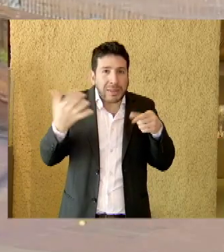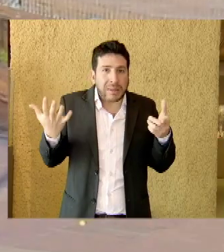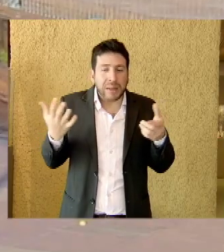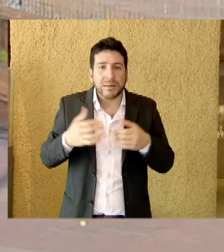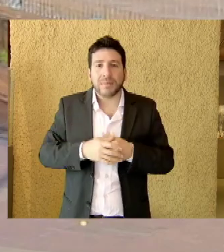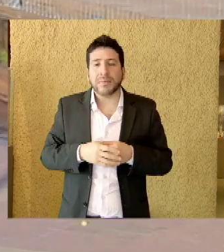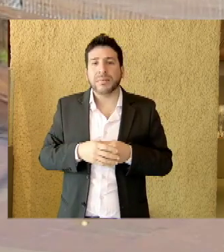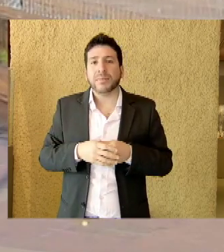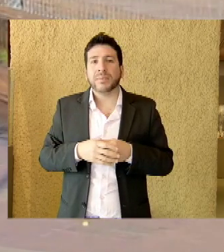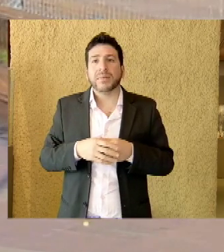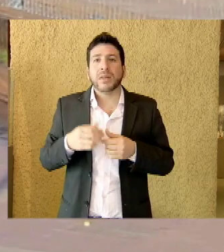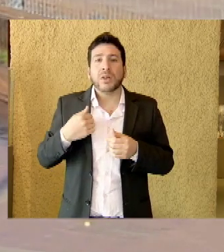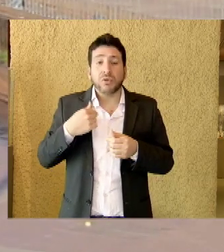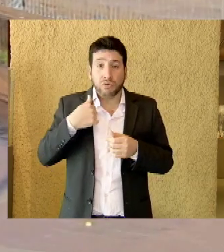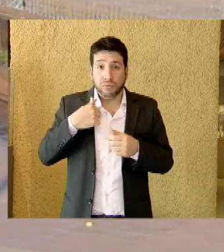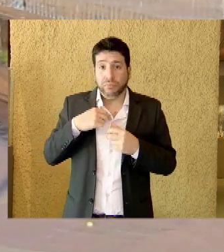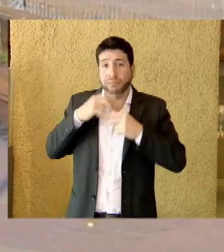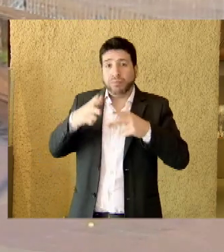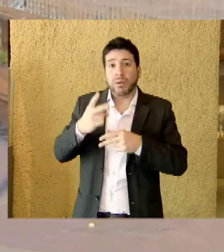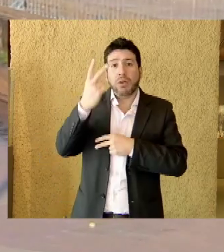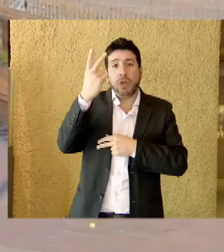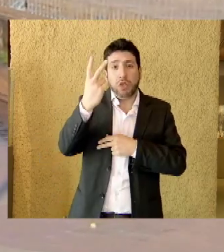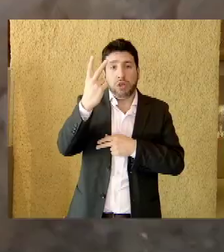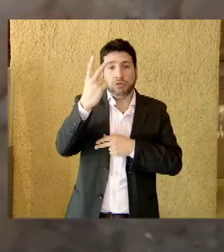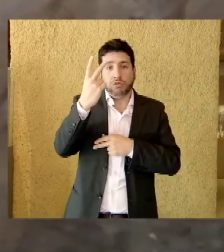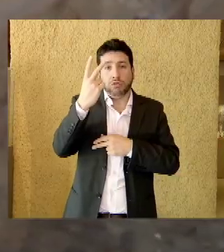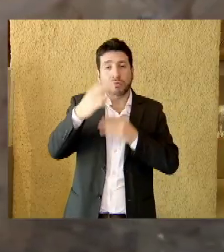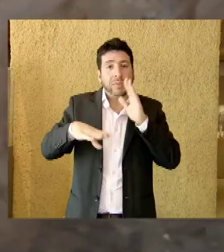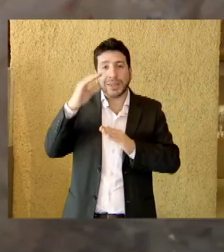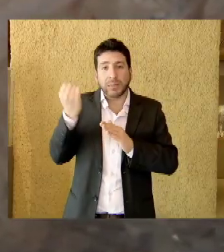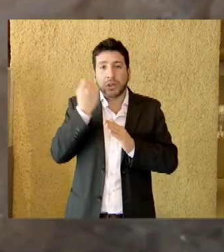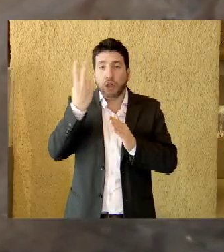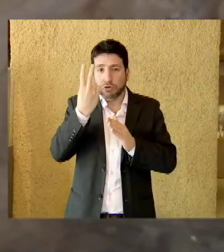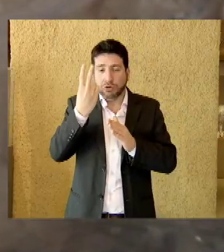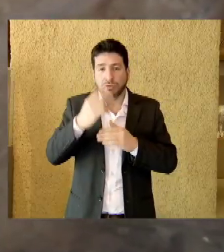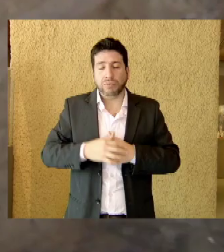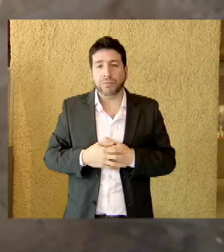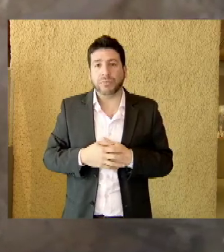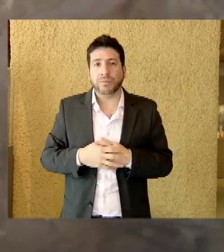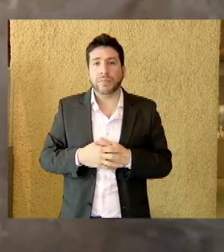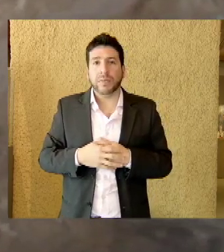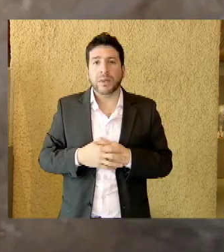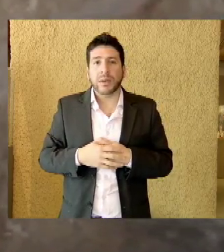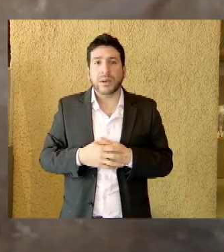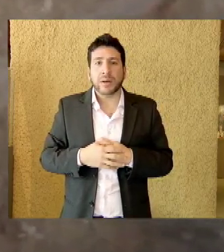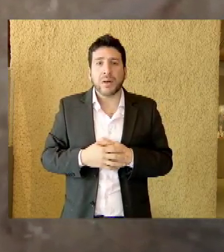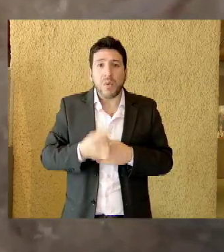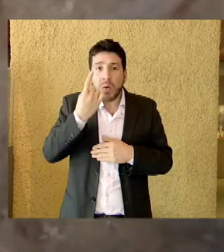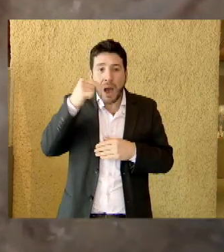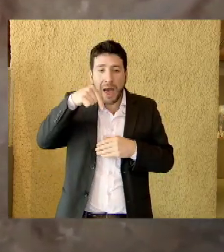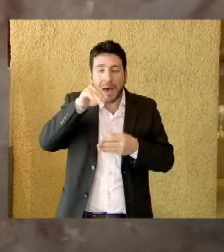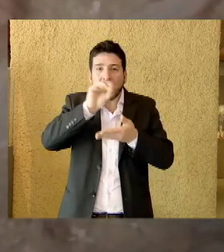si me permitiste, marcaría dos cosas que para mí son muy emblemáticas en este tema. Uno es el carácter dubitativo que